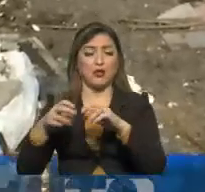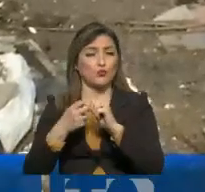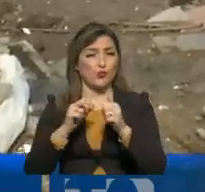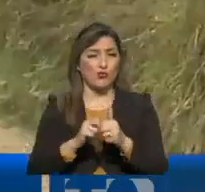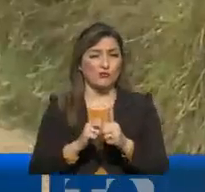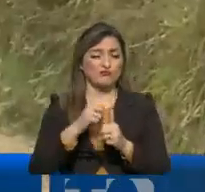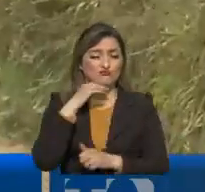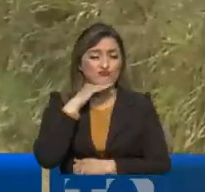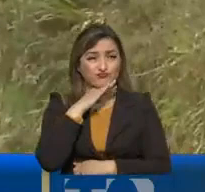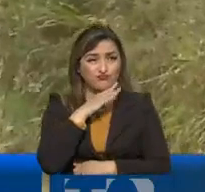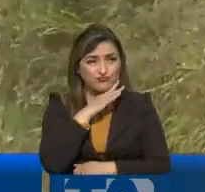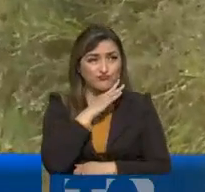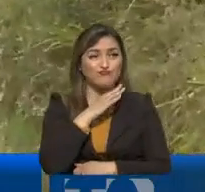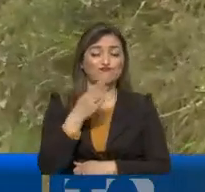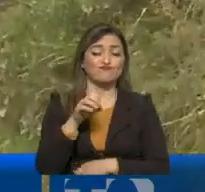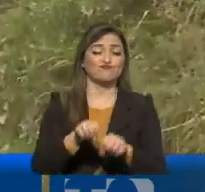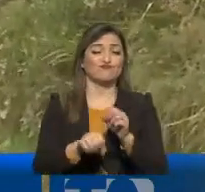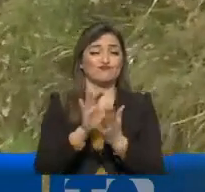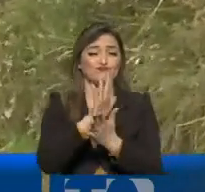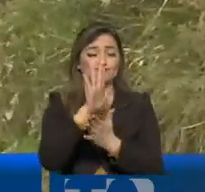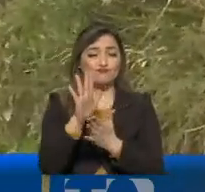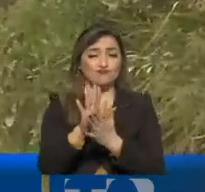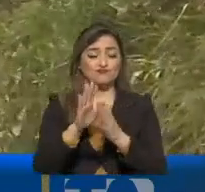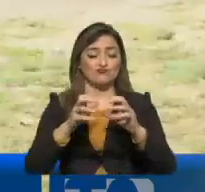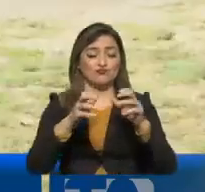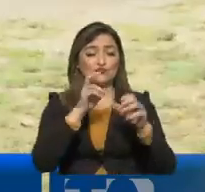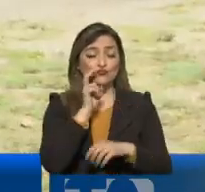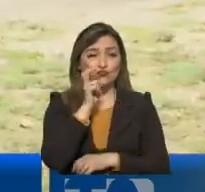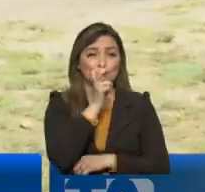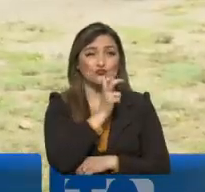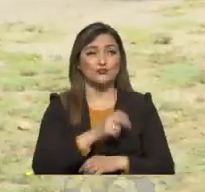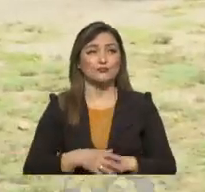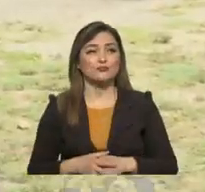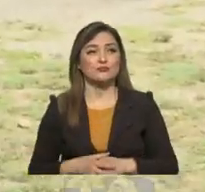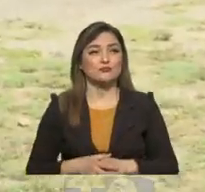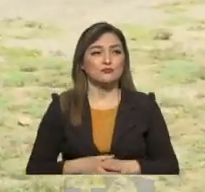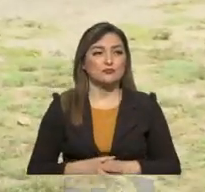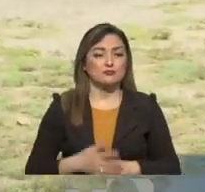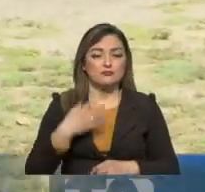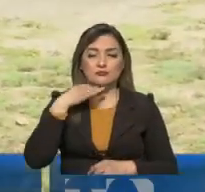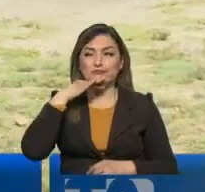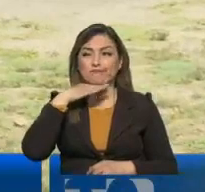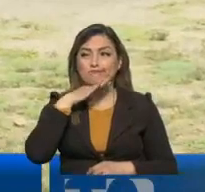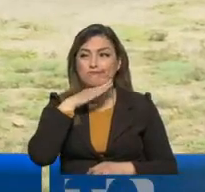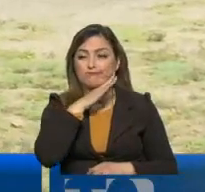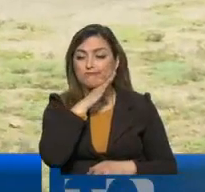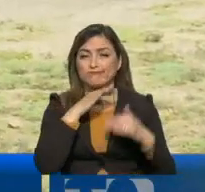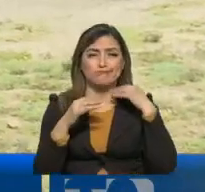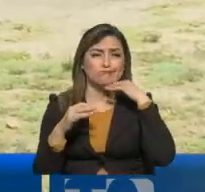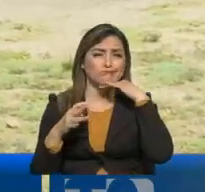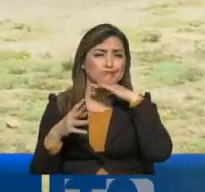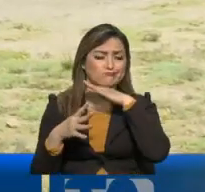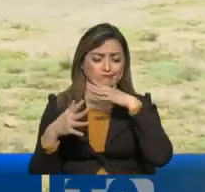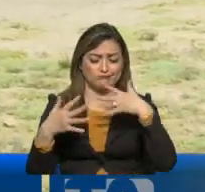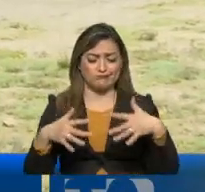de salubridad, sino que también afecta la imagen de este sector turístico. Es una contaminación extremadamente grave, digo,